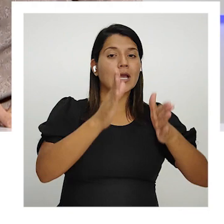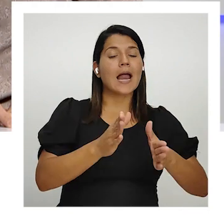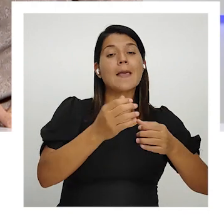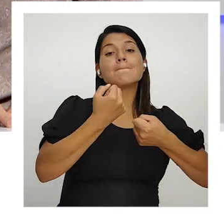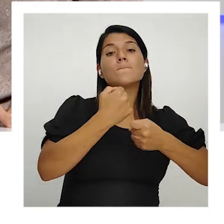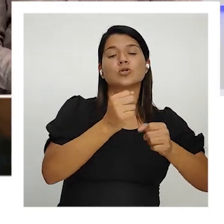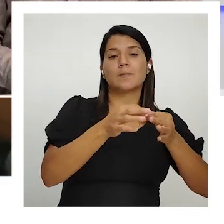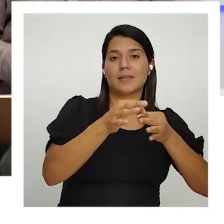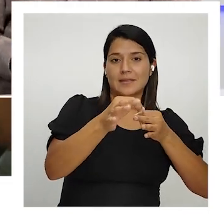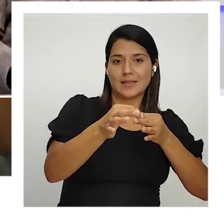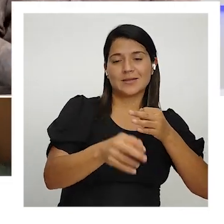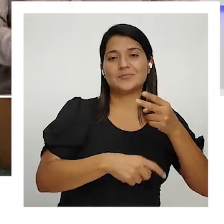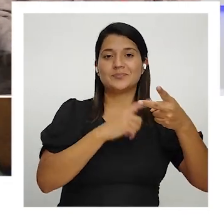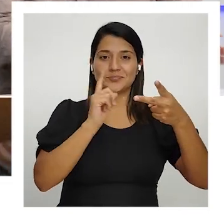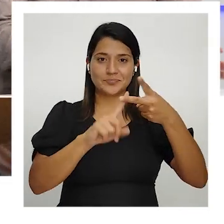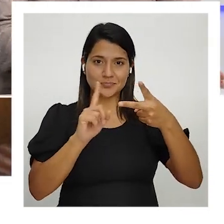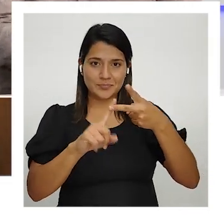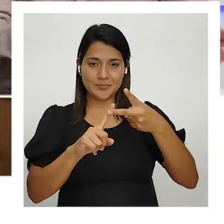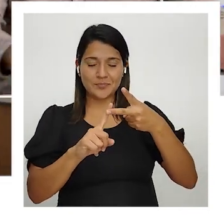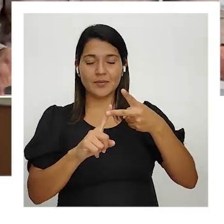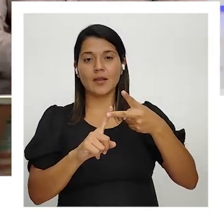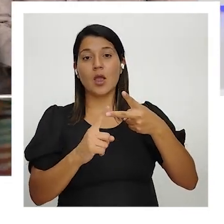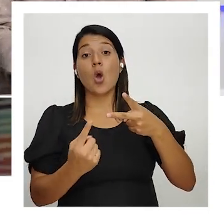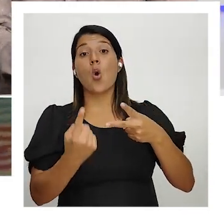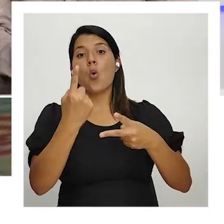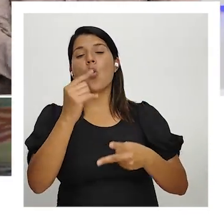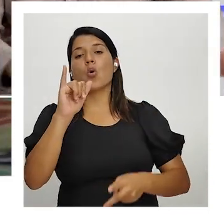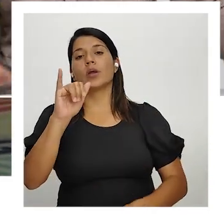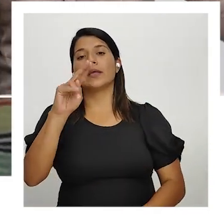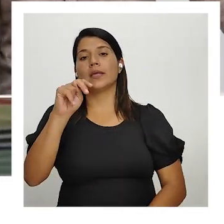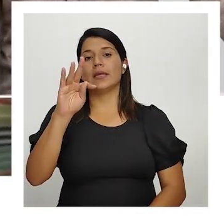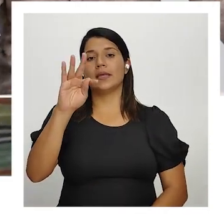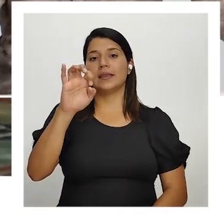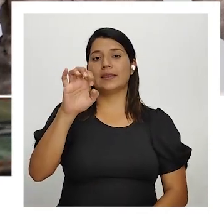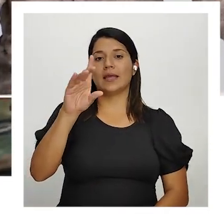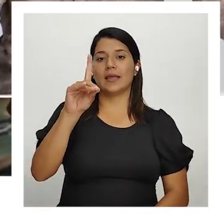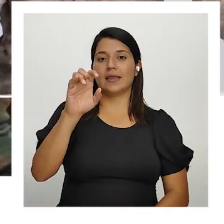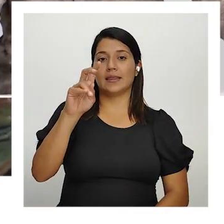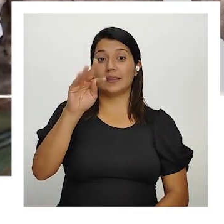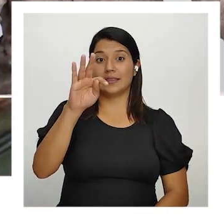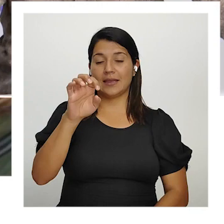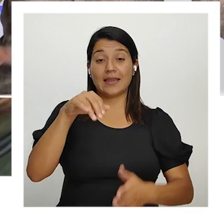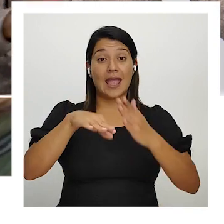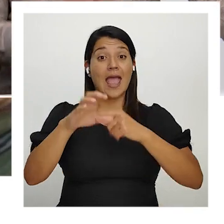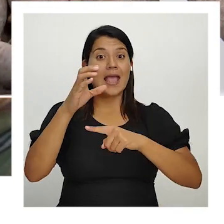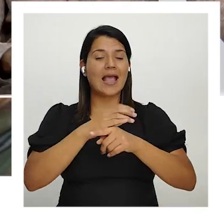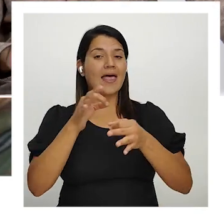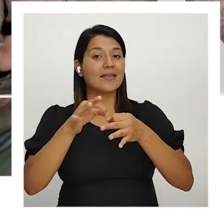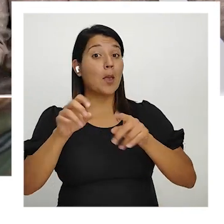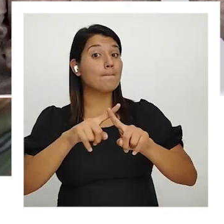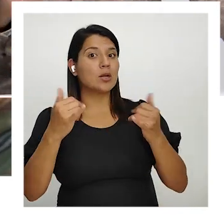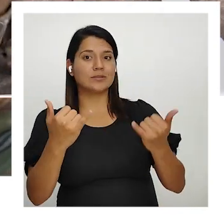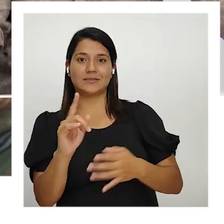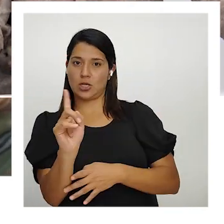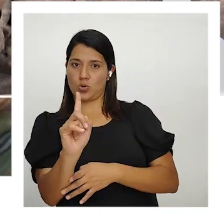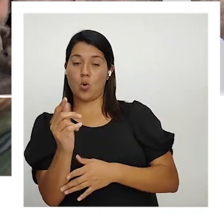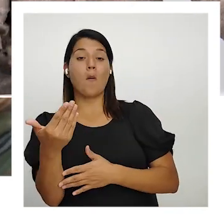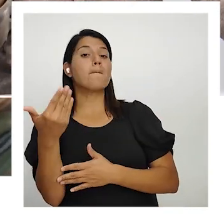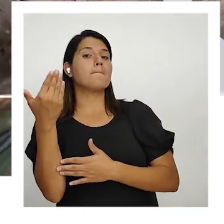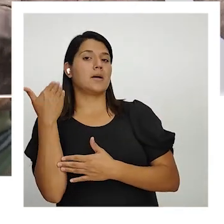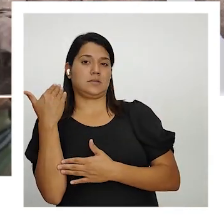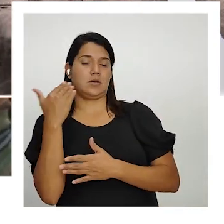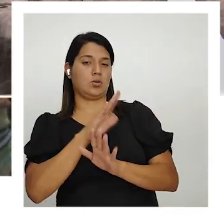de distrito y un intendente en cada uno de estos distritos, pero ya no, ya eso es el